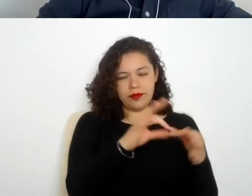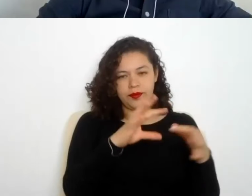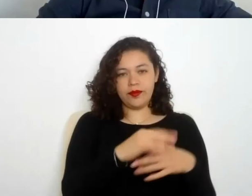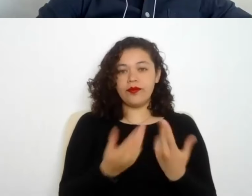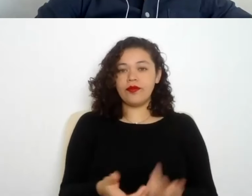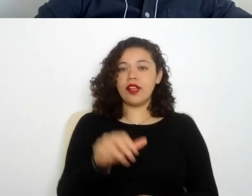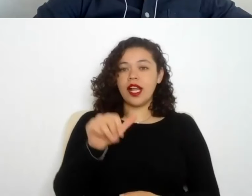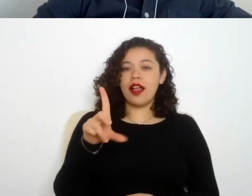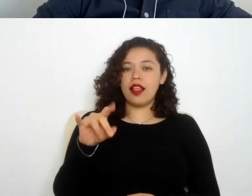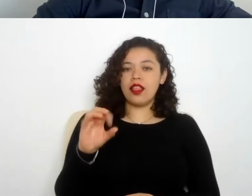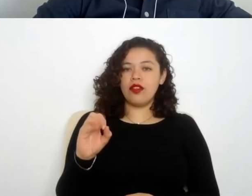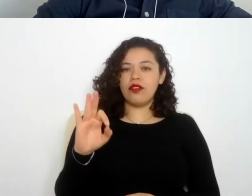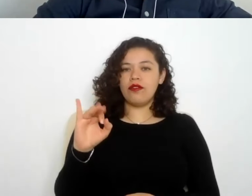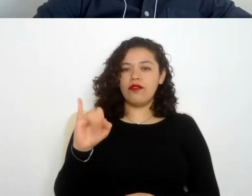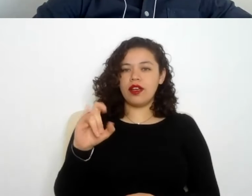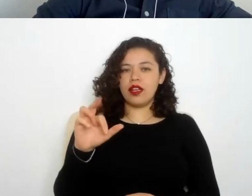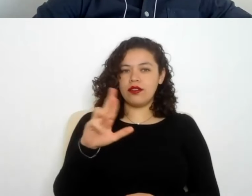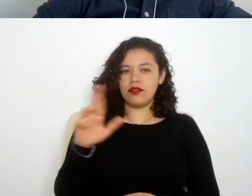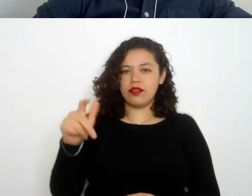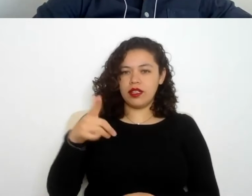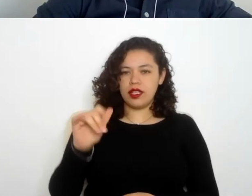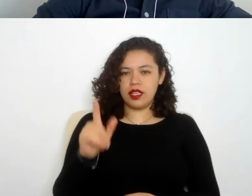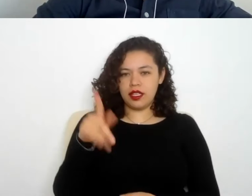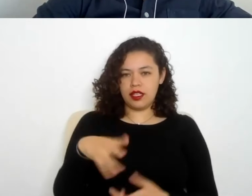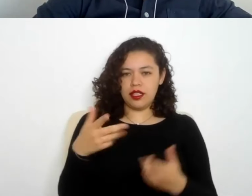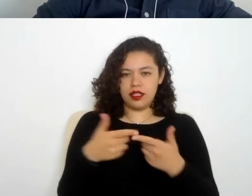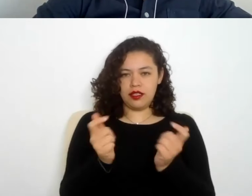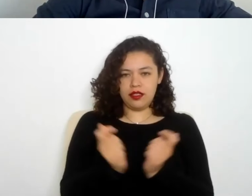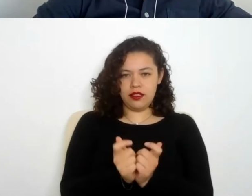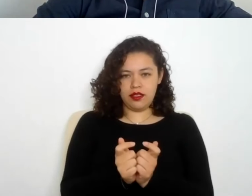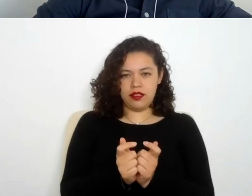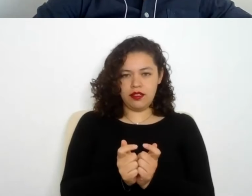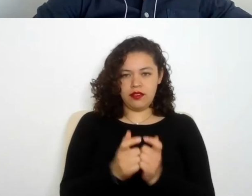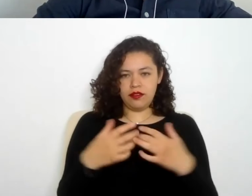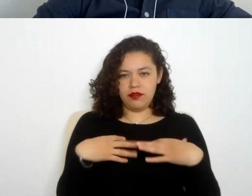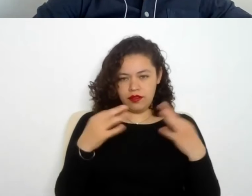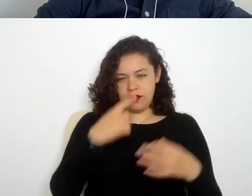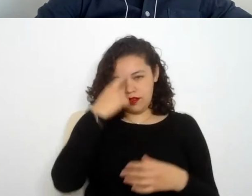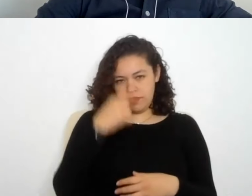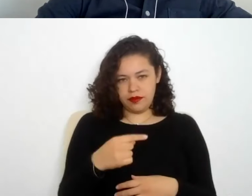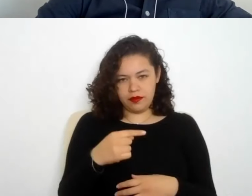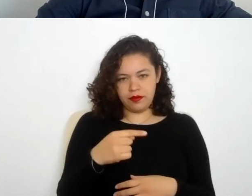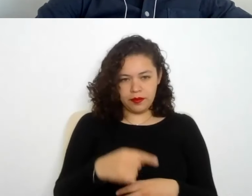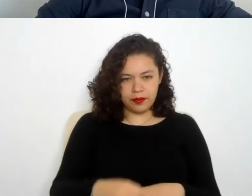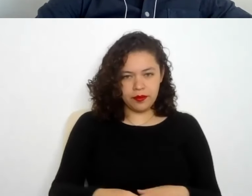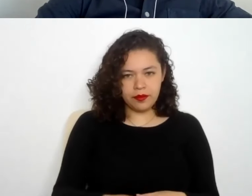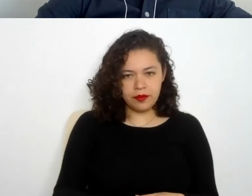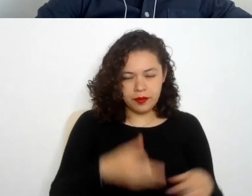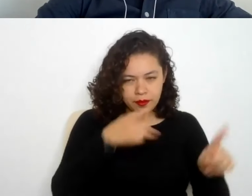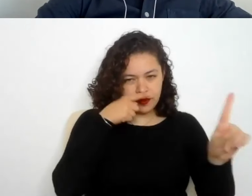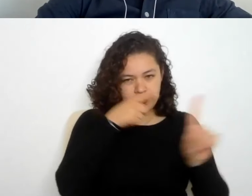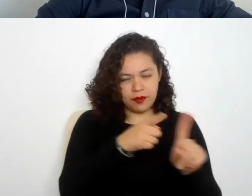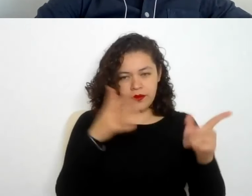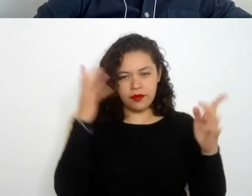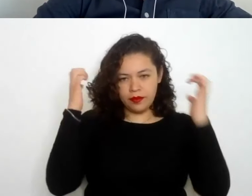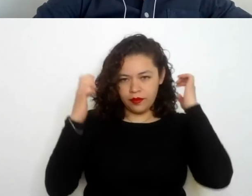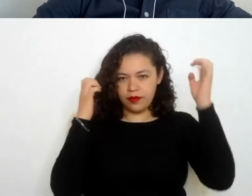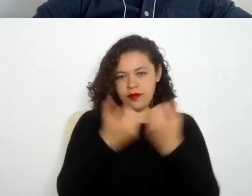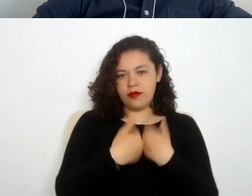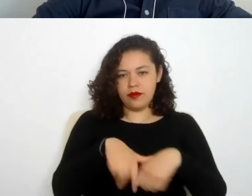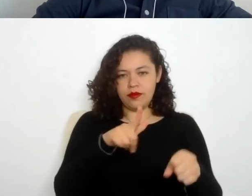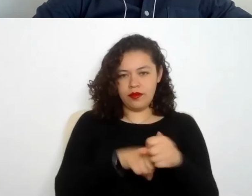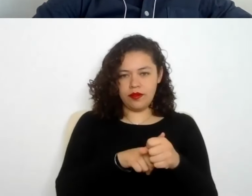Farrugia Gutiérrez es emprendedor con propósito, automotivado y proactivo, enfocado en el impacto social y el valor